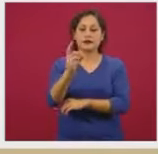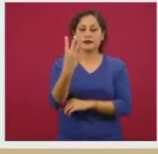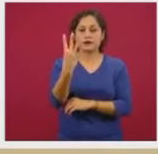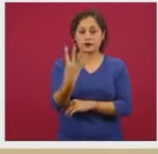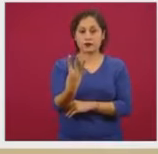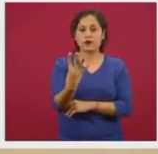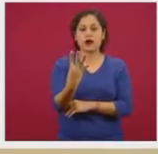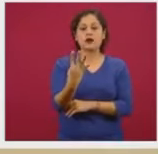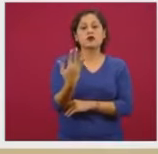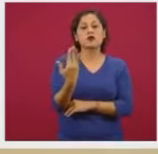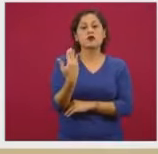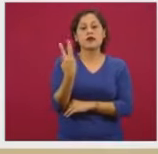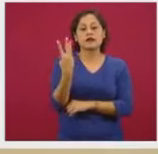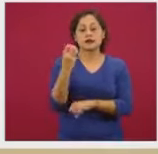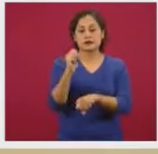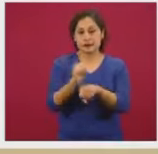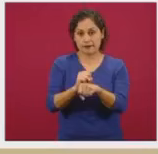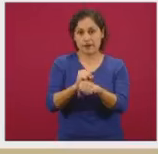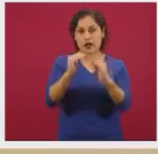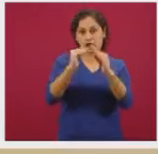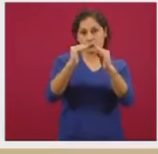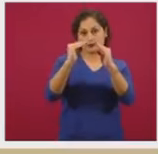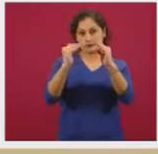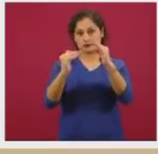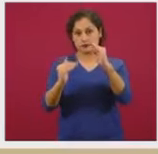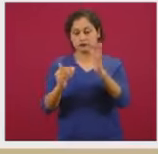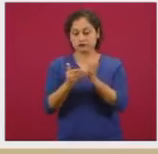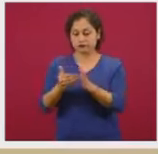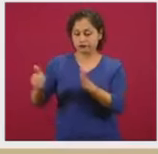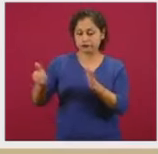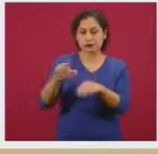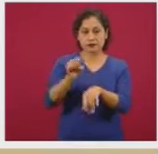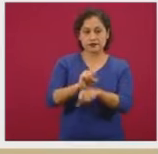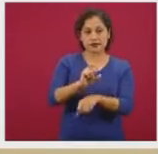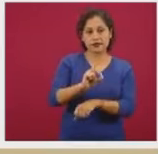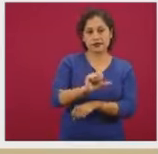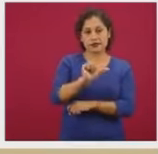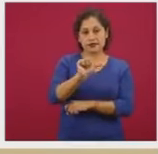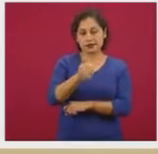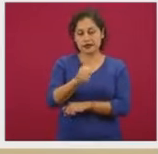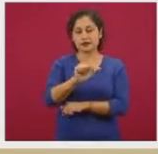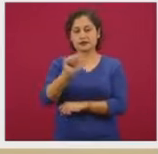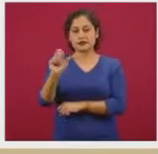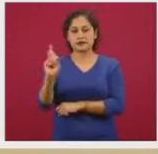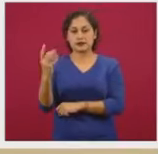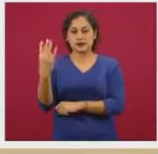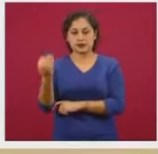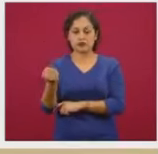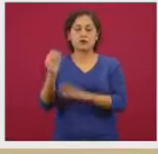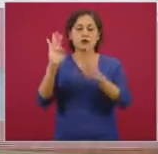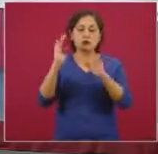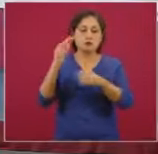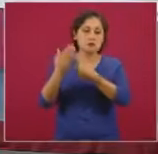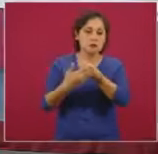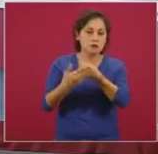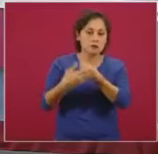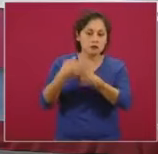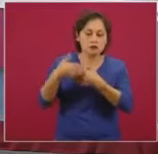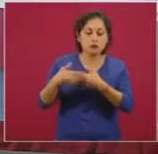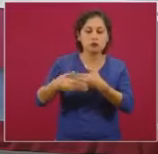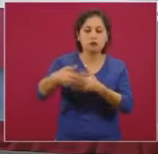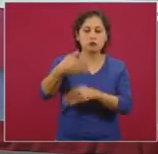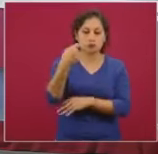en las últimas tres semanas, o la semana de la 36 a la 39, y esto veremos cómo se comporta en las próximas semanas